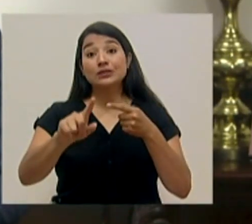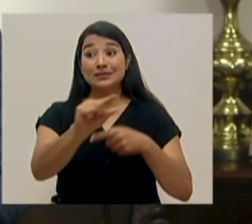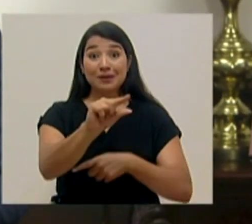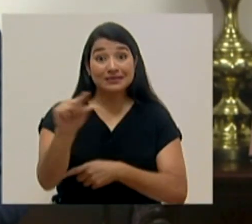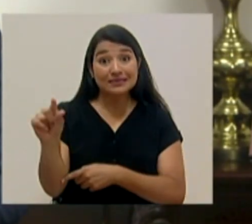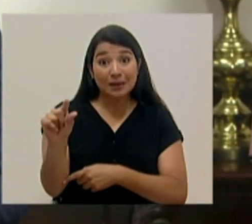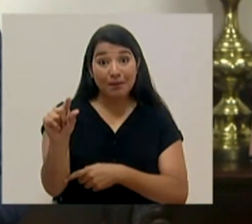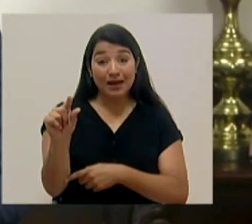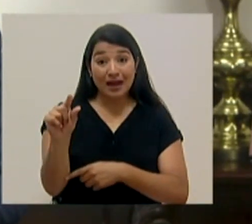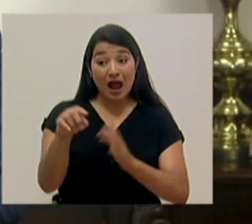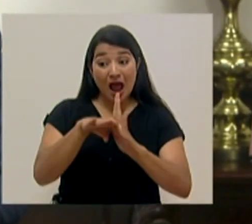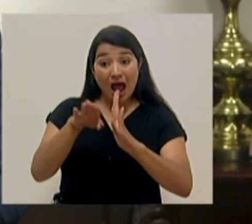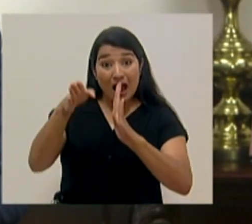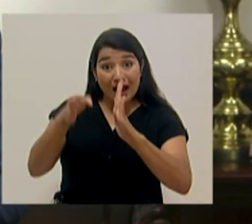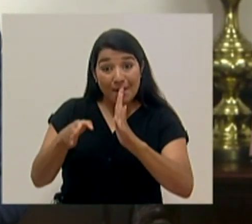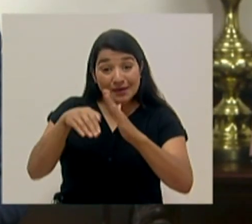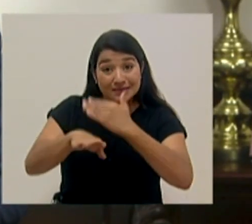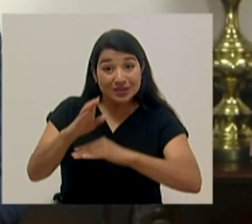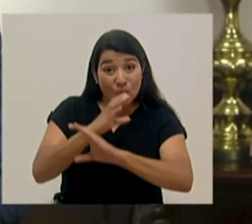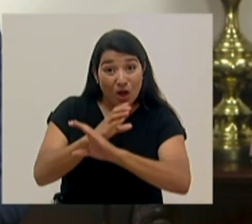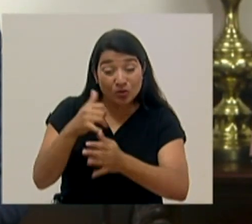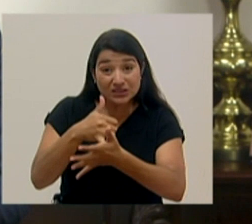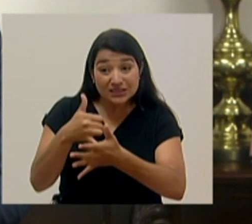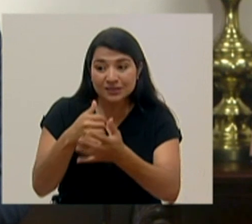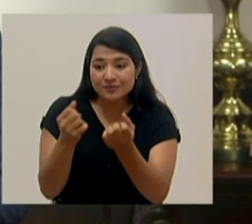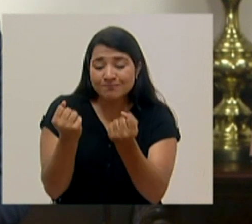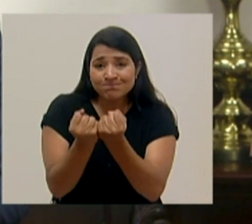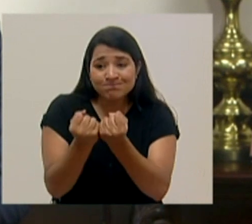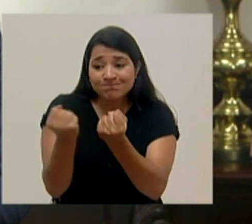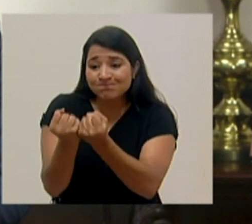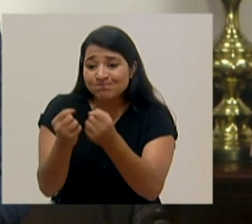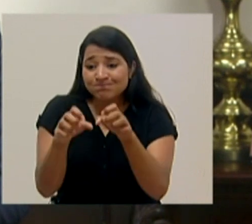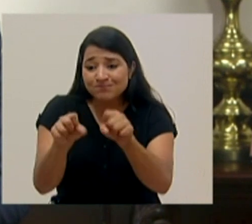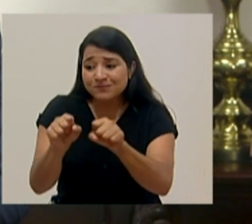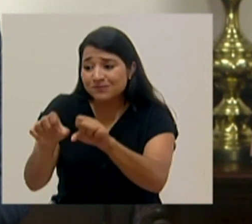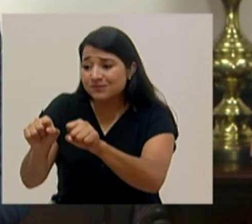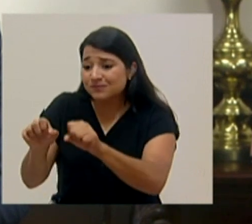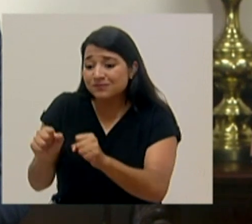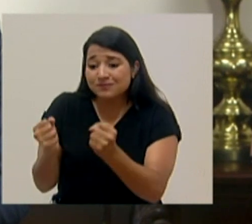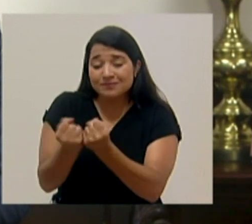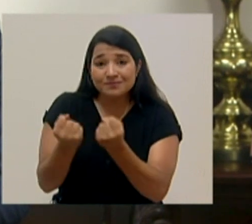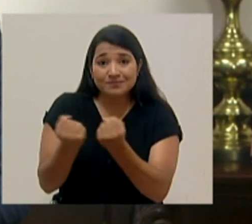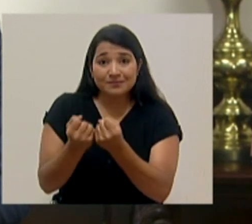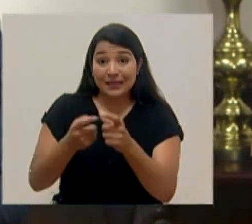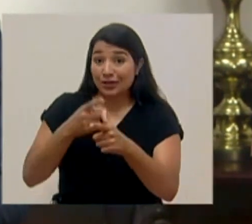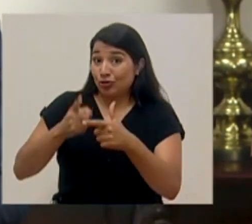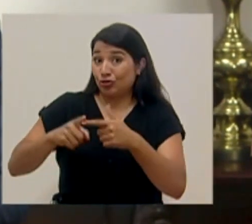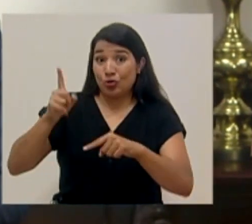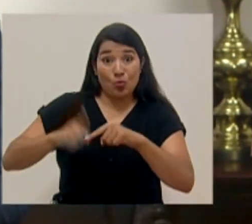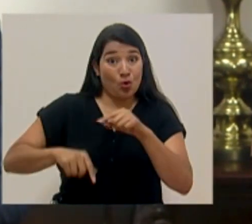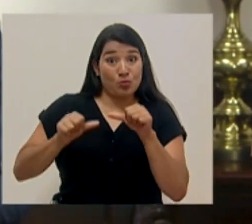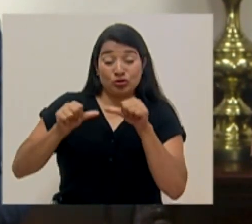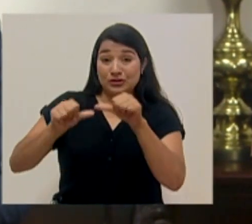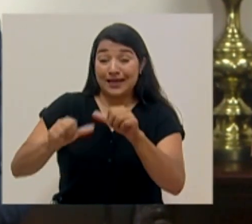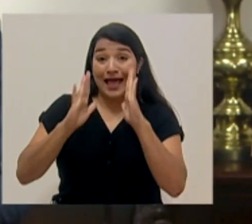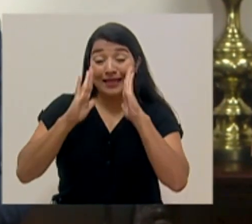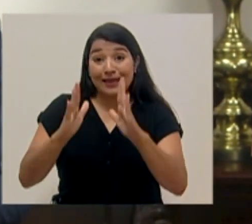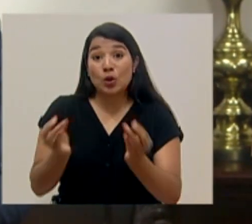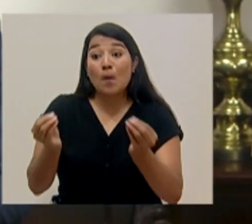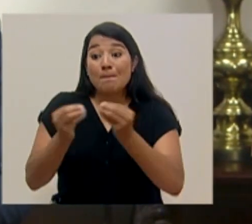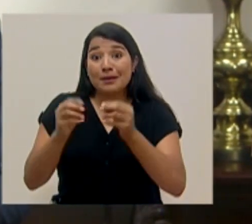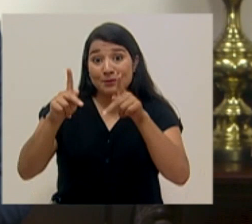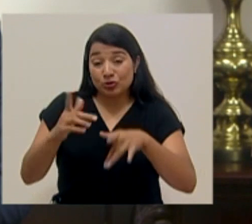nuestras camas de cuidados intensivos estarán saturadas y no podremos dar abasto para tratar a las personas enfermas